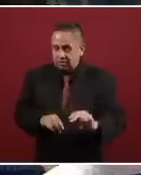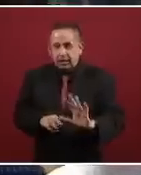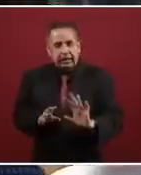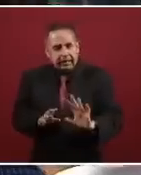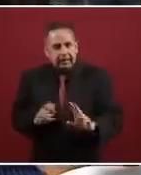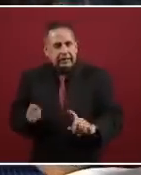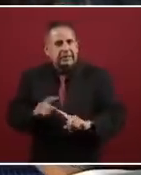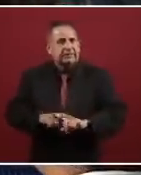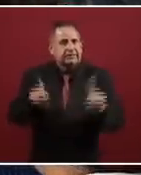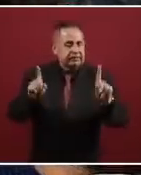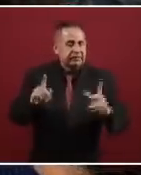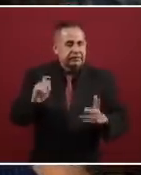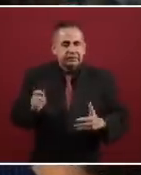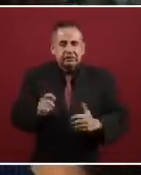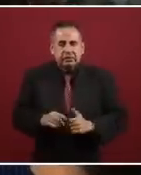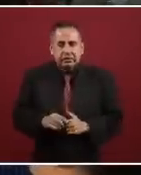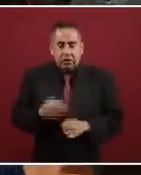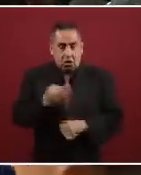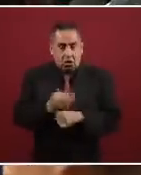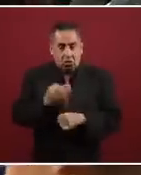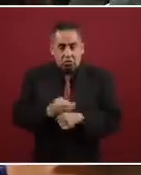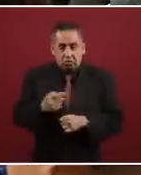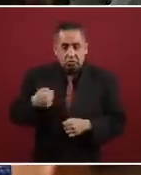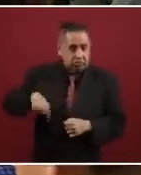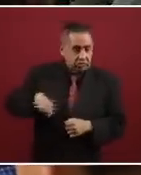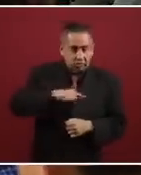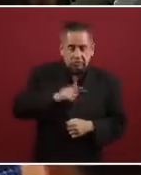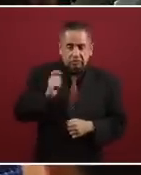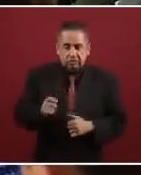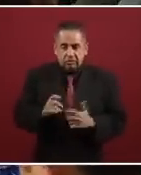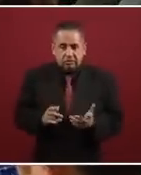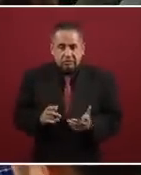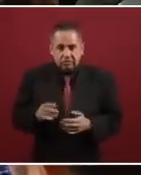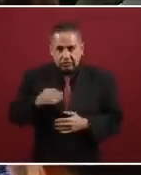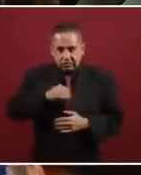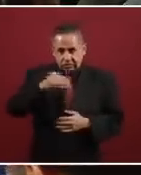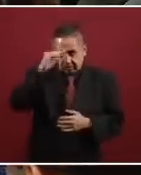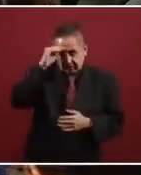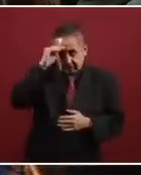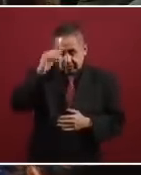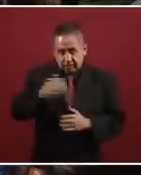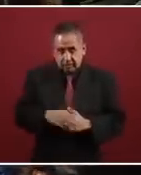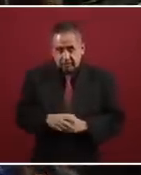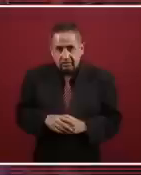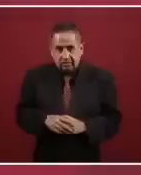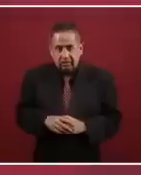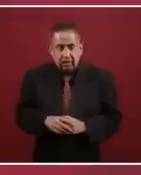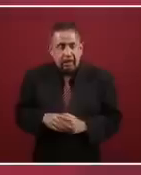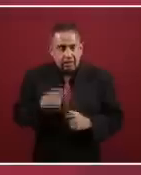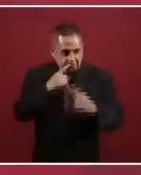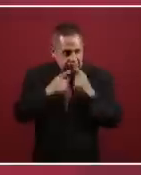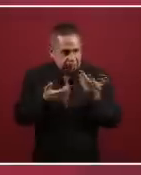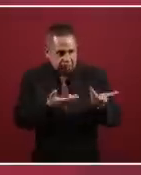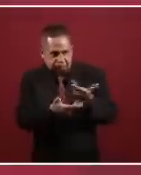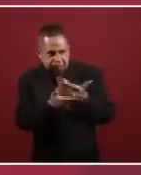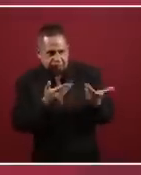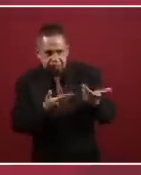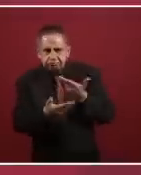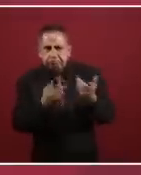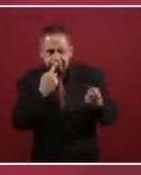Entonces, vamos, por eso nuestra disposición al diálogo,